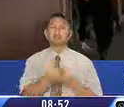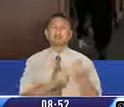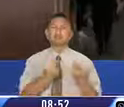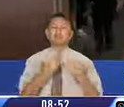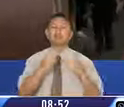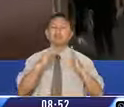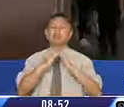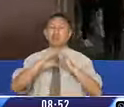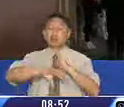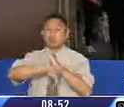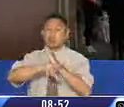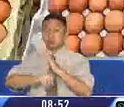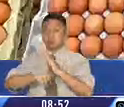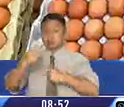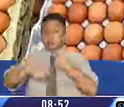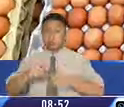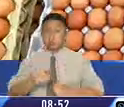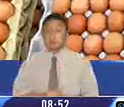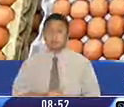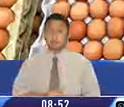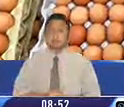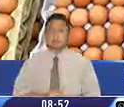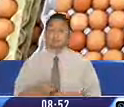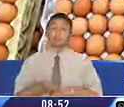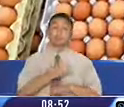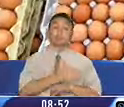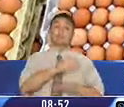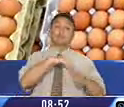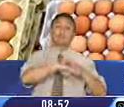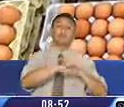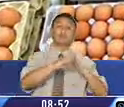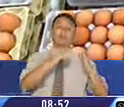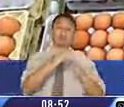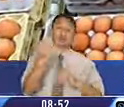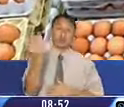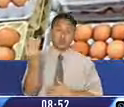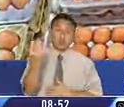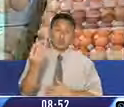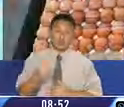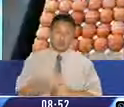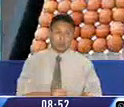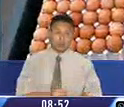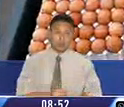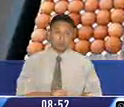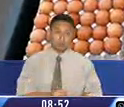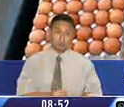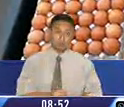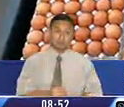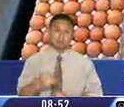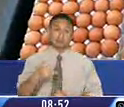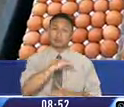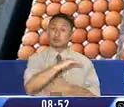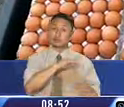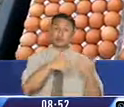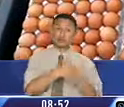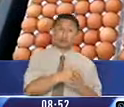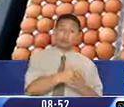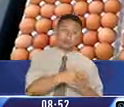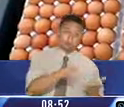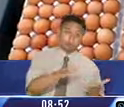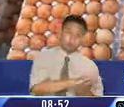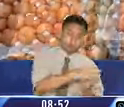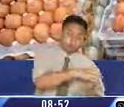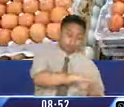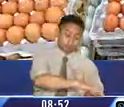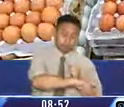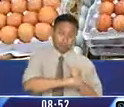y locales comerciales. El fin de semana ingresaron a un depósito de huevos, se llevaron las cubetas llenas y en medio